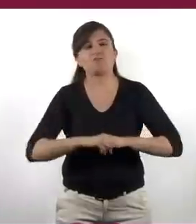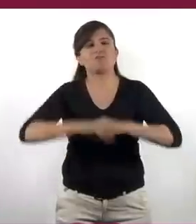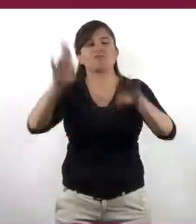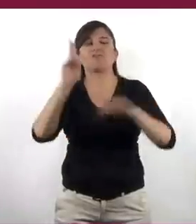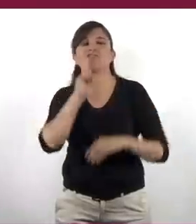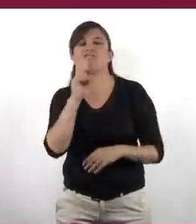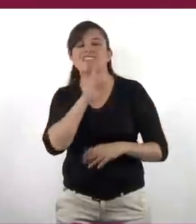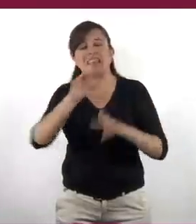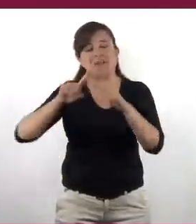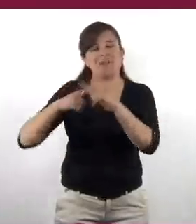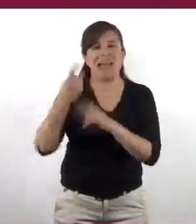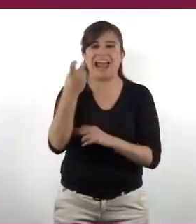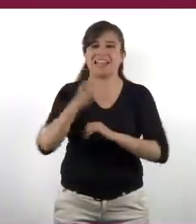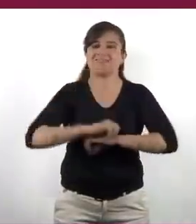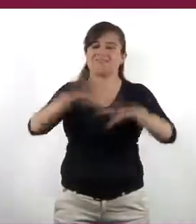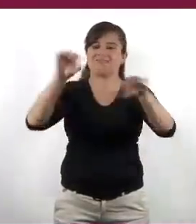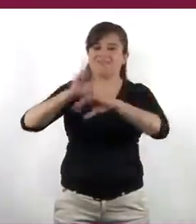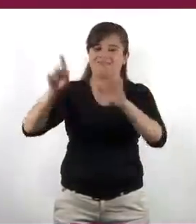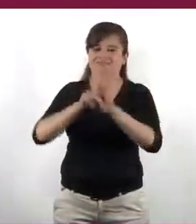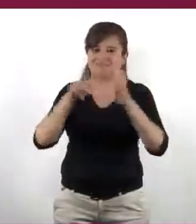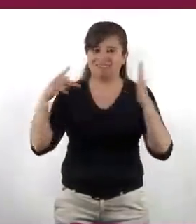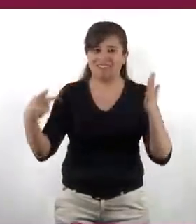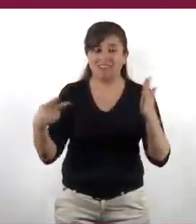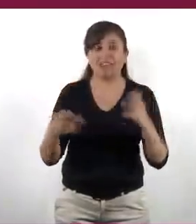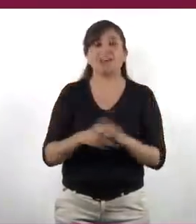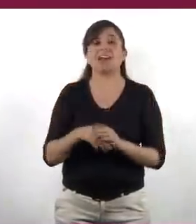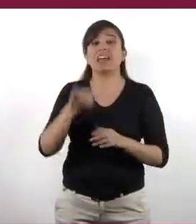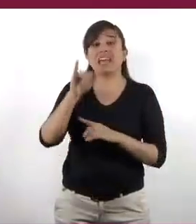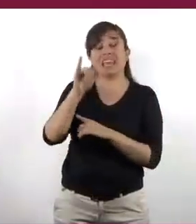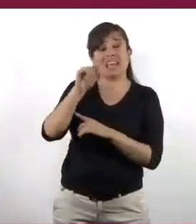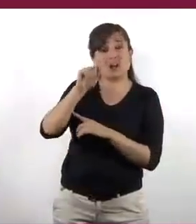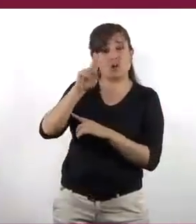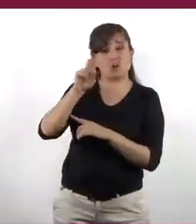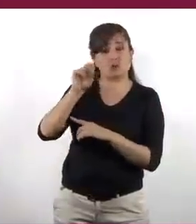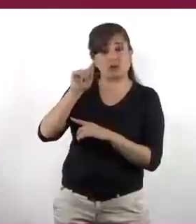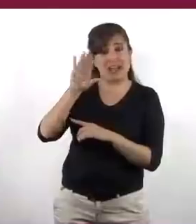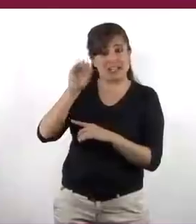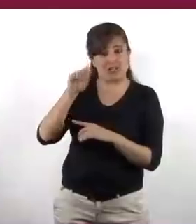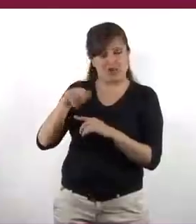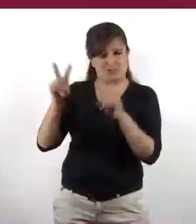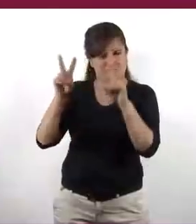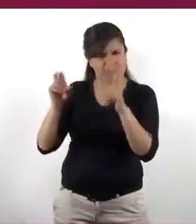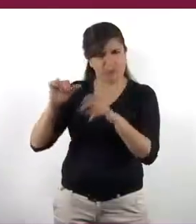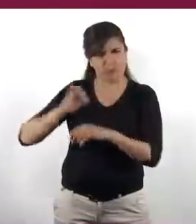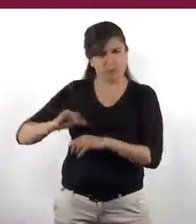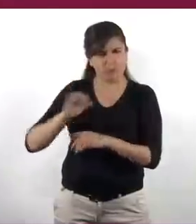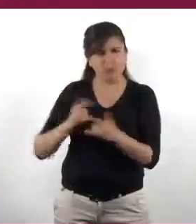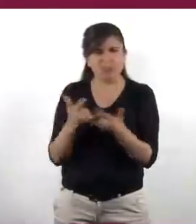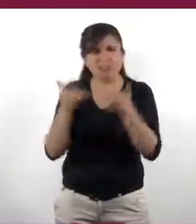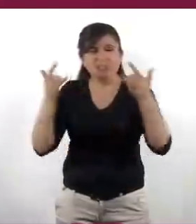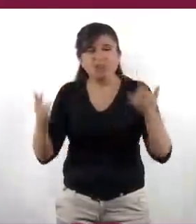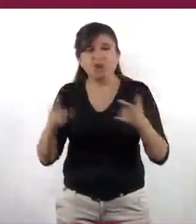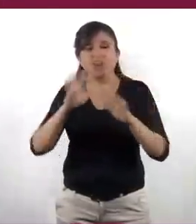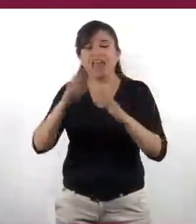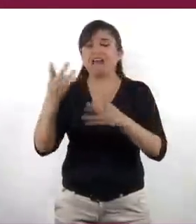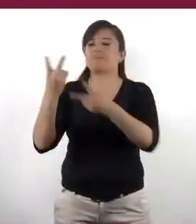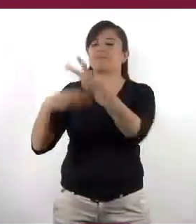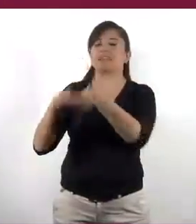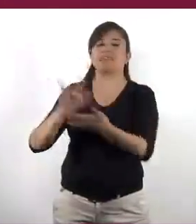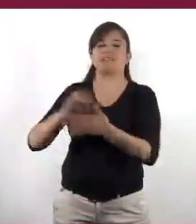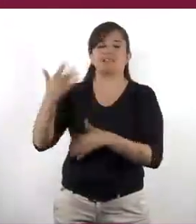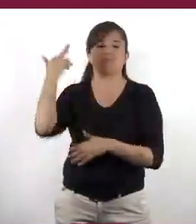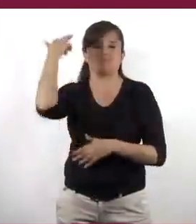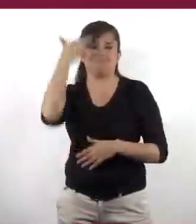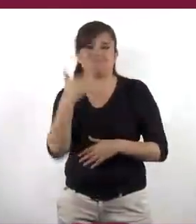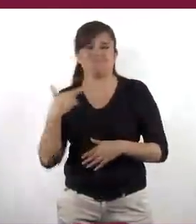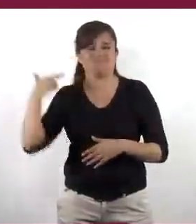noticias e ideas. La Ilustración entró en buena parte con el apoyo económico de la corona española, lo